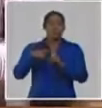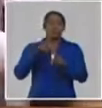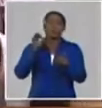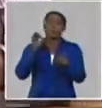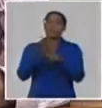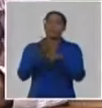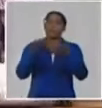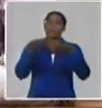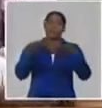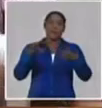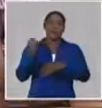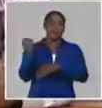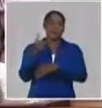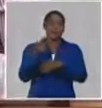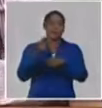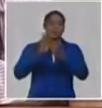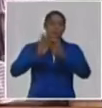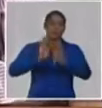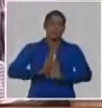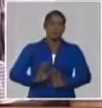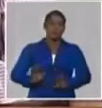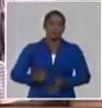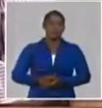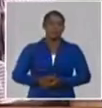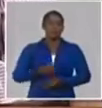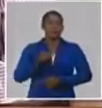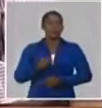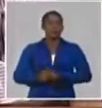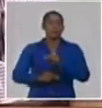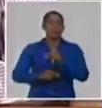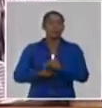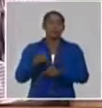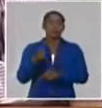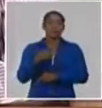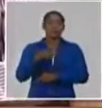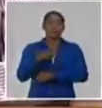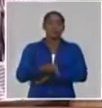medida en que podamos con mayor rapidez